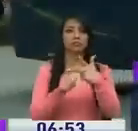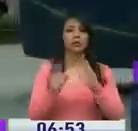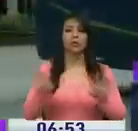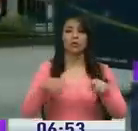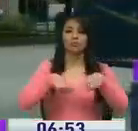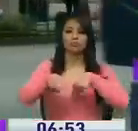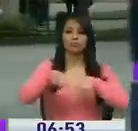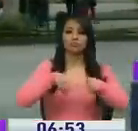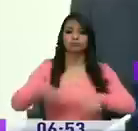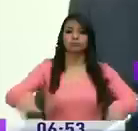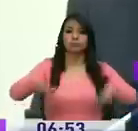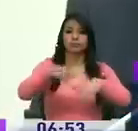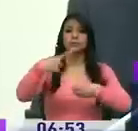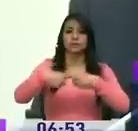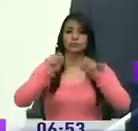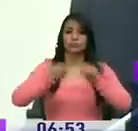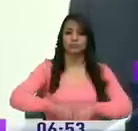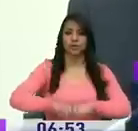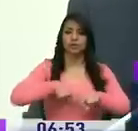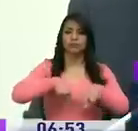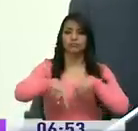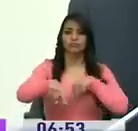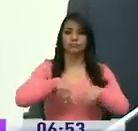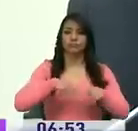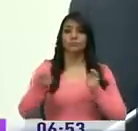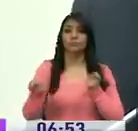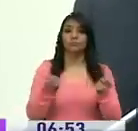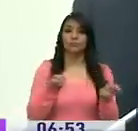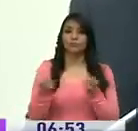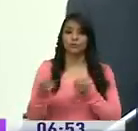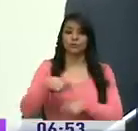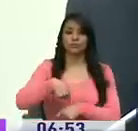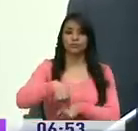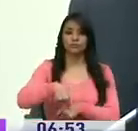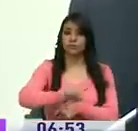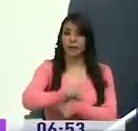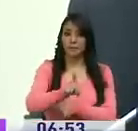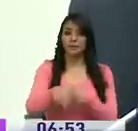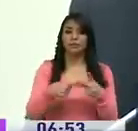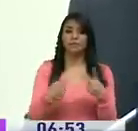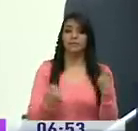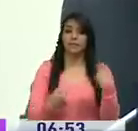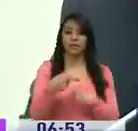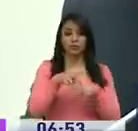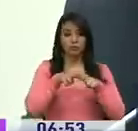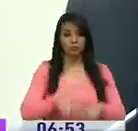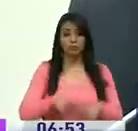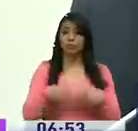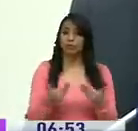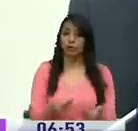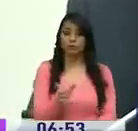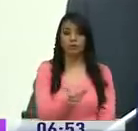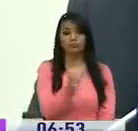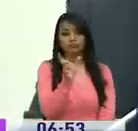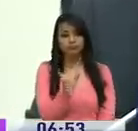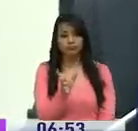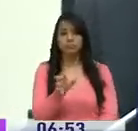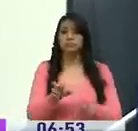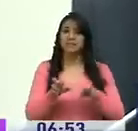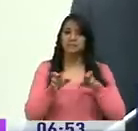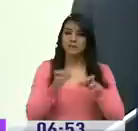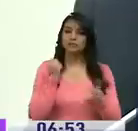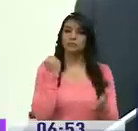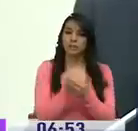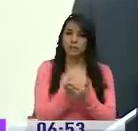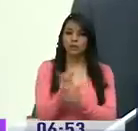y salidas de la ciudad haremos los controles respectivos tanto de velocidad como del estado de vehículos y también documentos en las avenidas